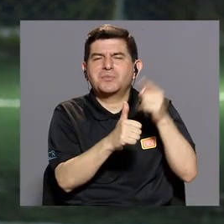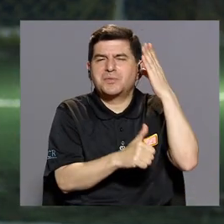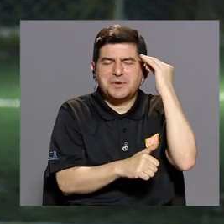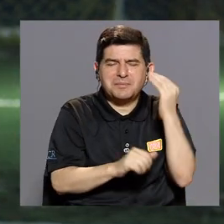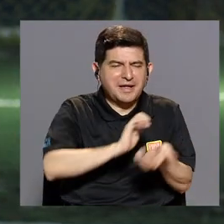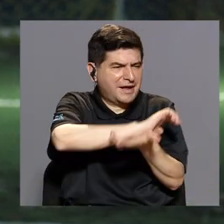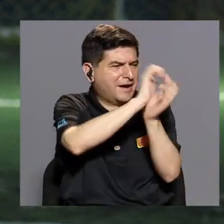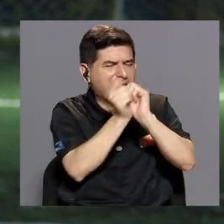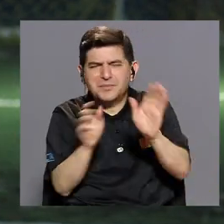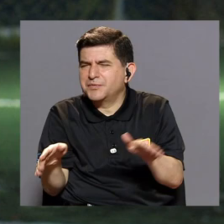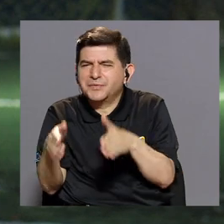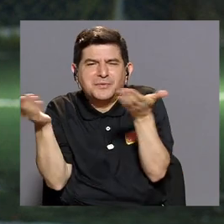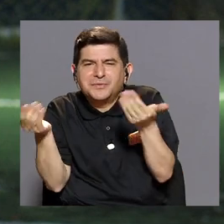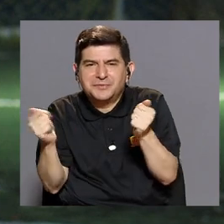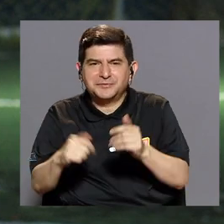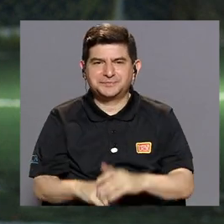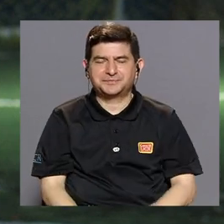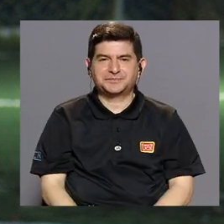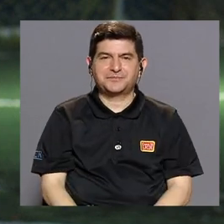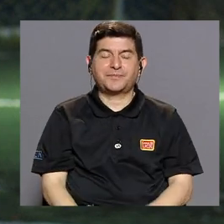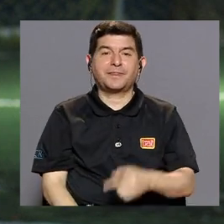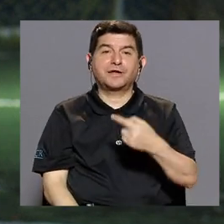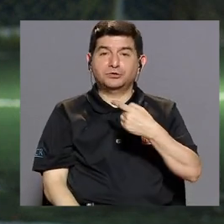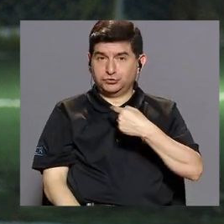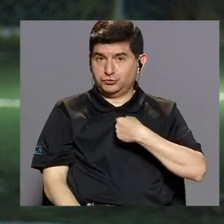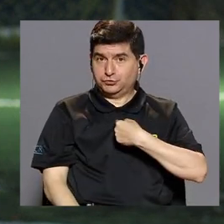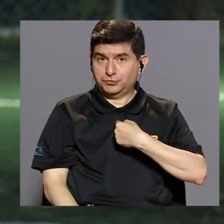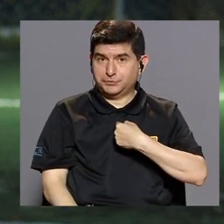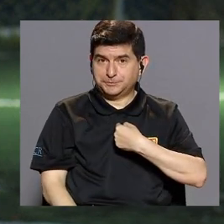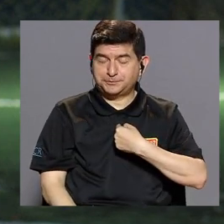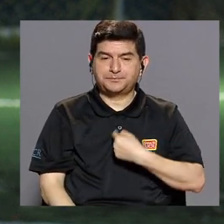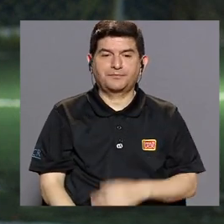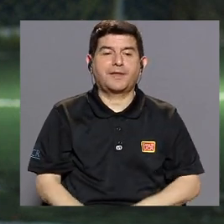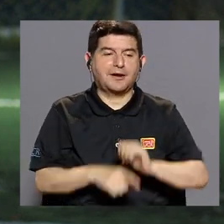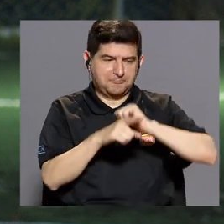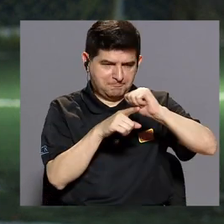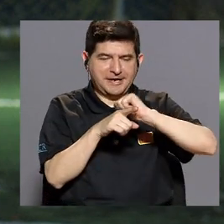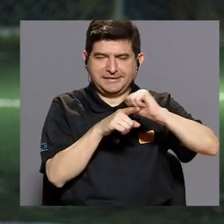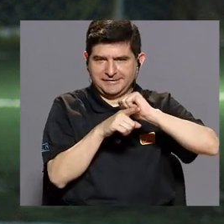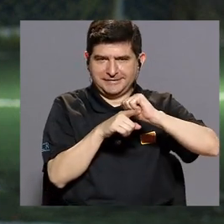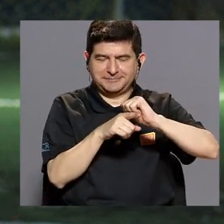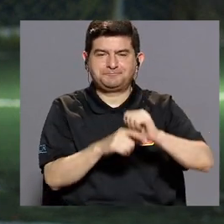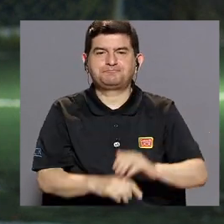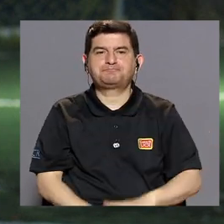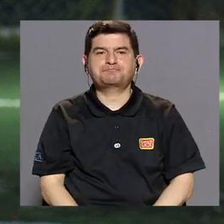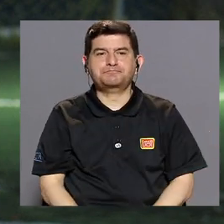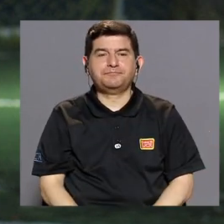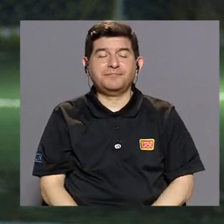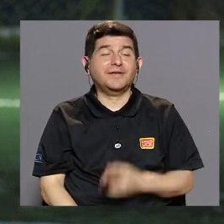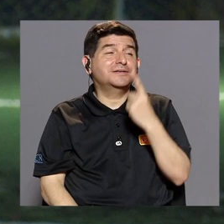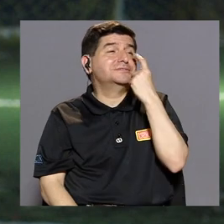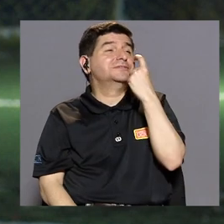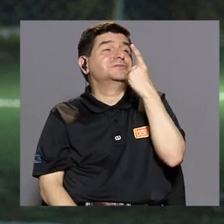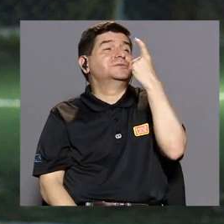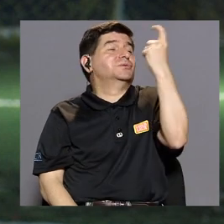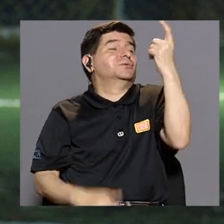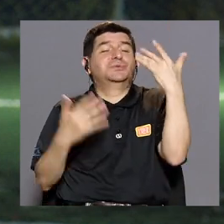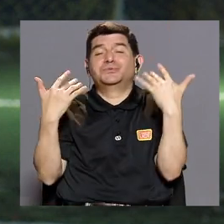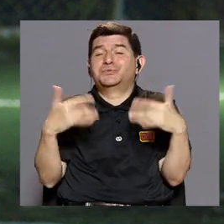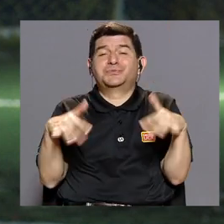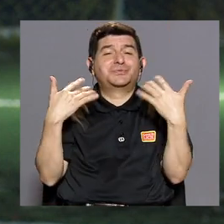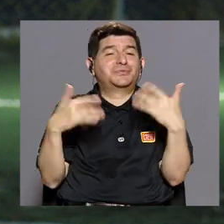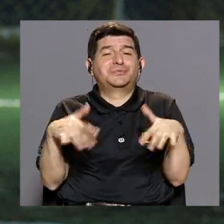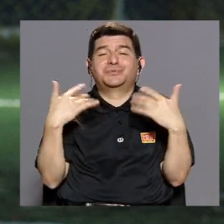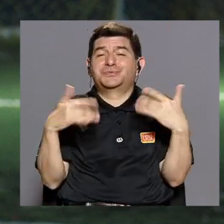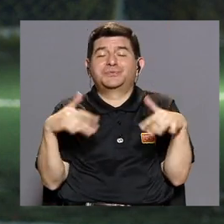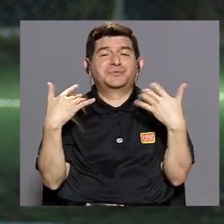primera experiencia. Uh-huh. Bueno, yo llegué a, a entrenar, ¿verdad? Con una ilusión enorme.